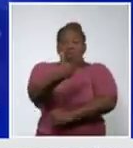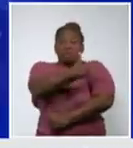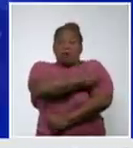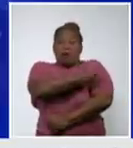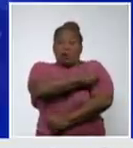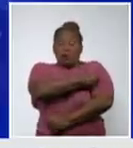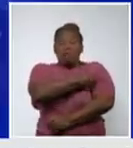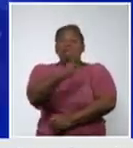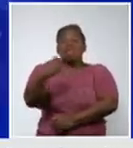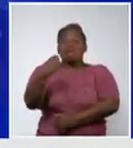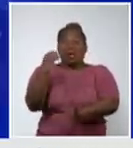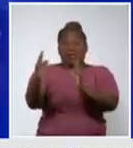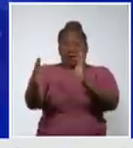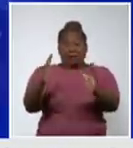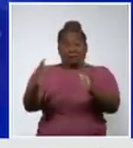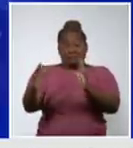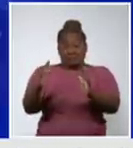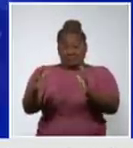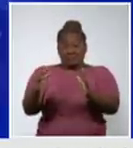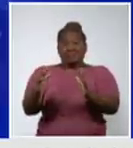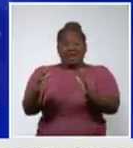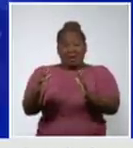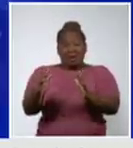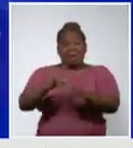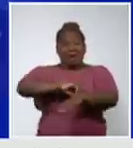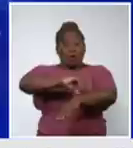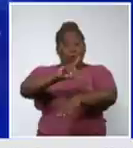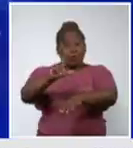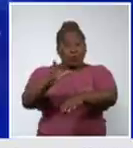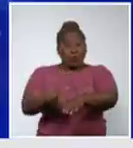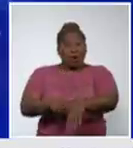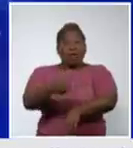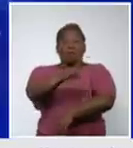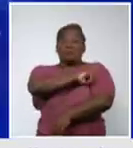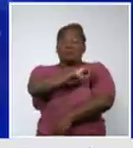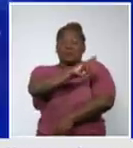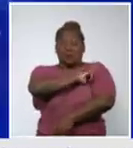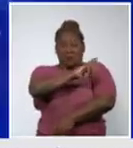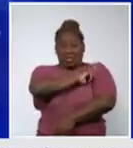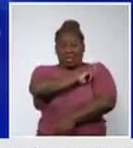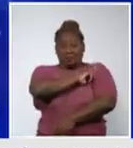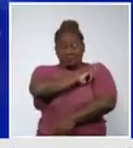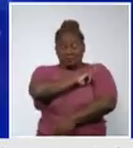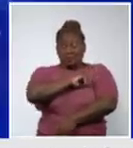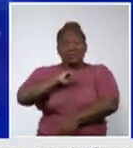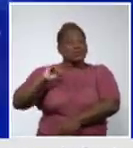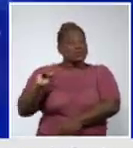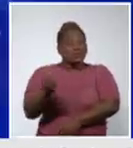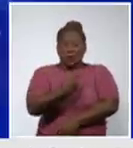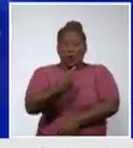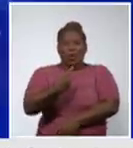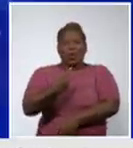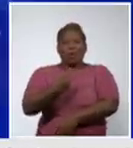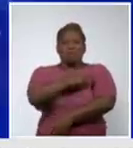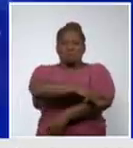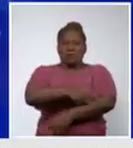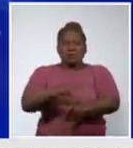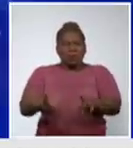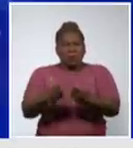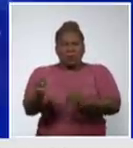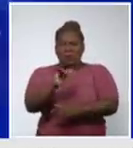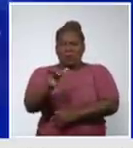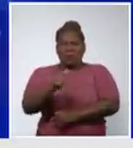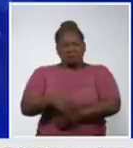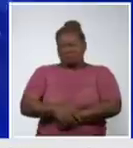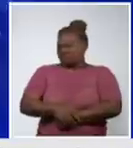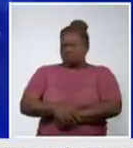largo de responsabilidad, de medidas de restricción, que no en todos los países se cumplimentan por igual. Esto hace